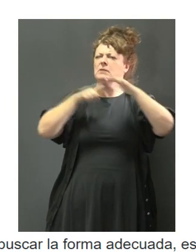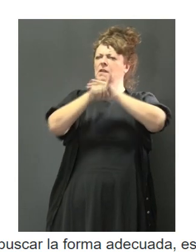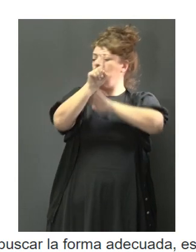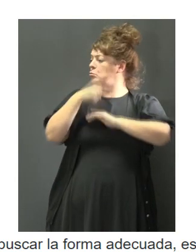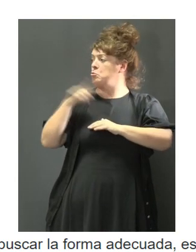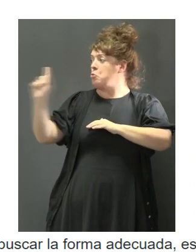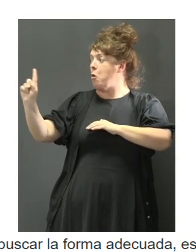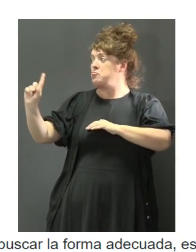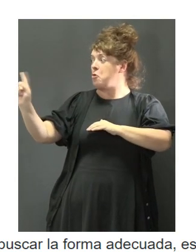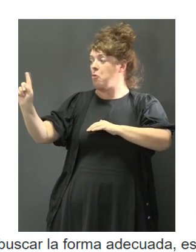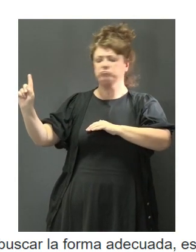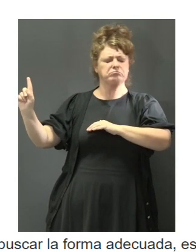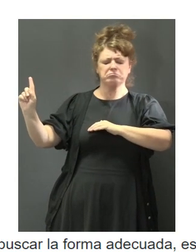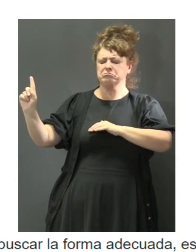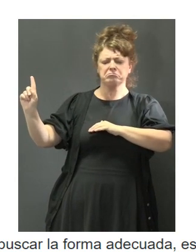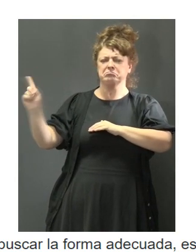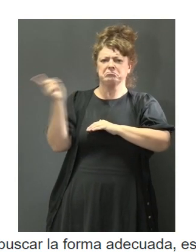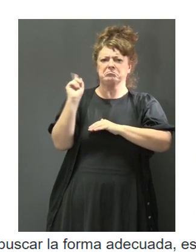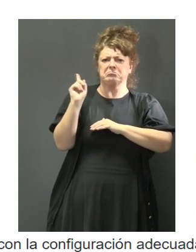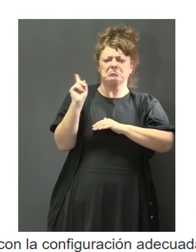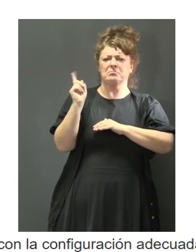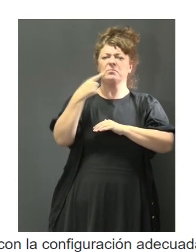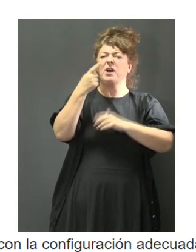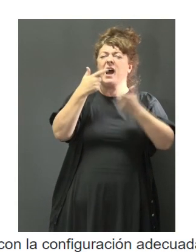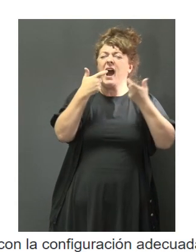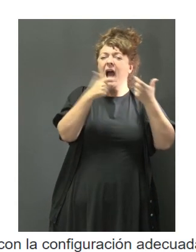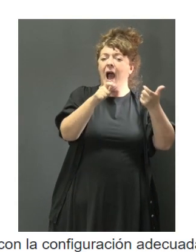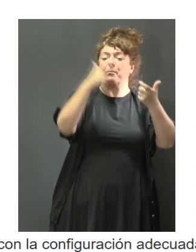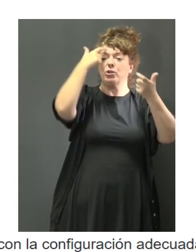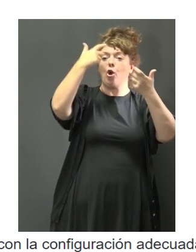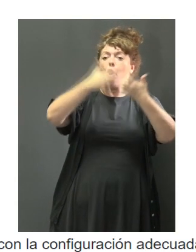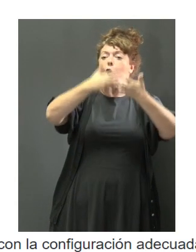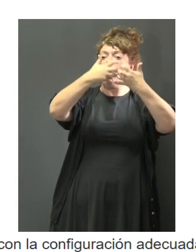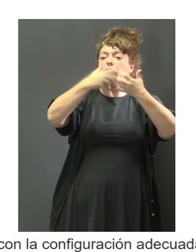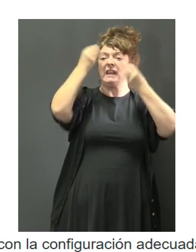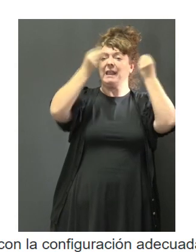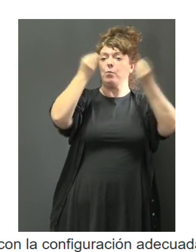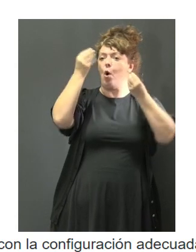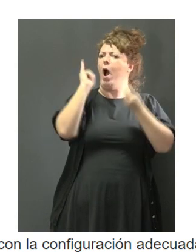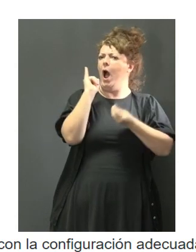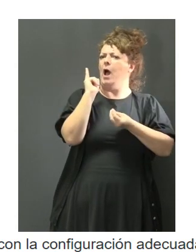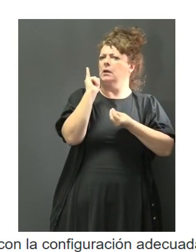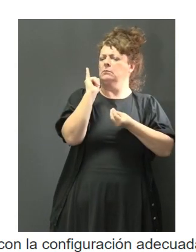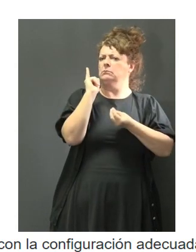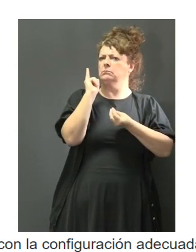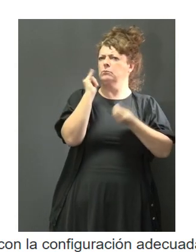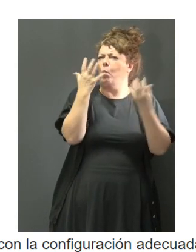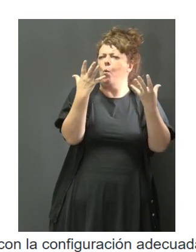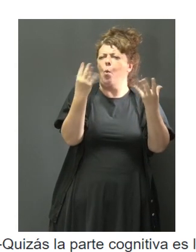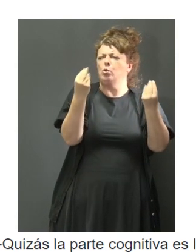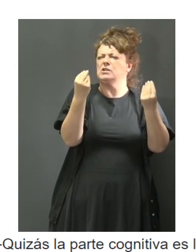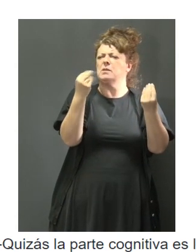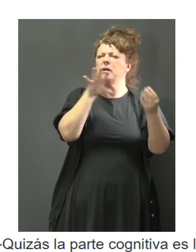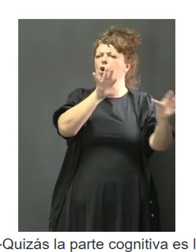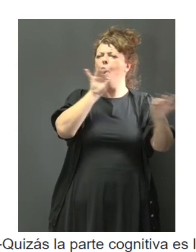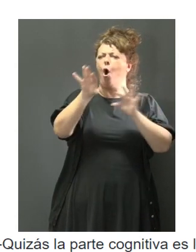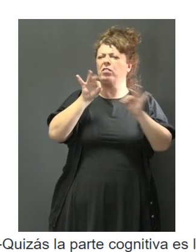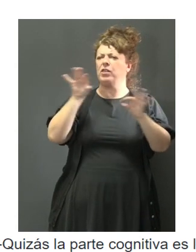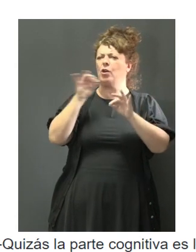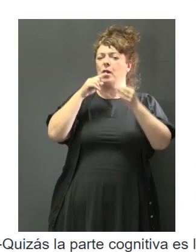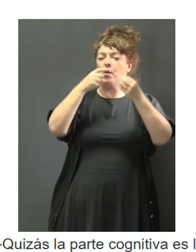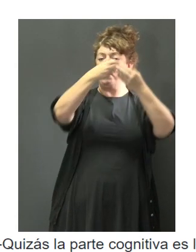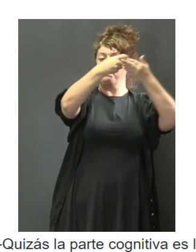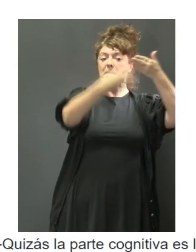No, dentro del ámbito cognitivo también hay muchísimas más opciones dentro de los menús